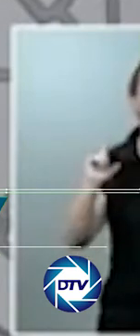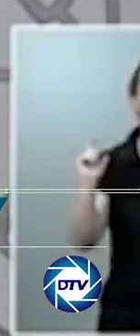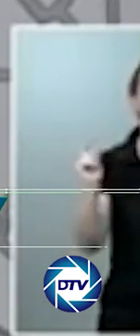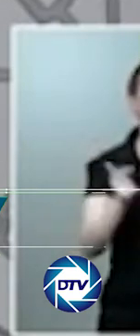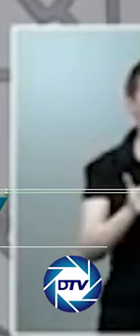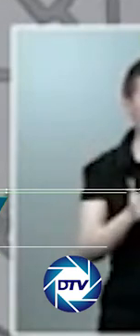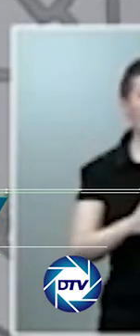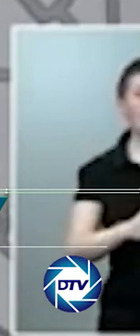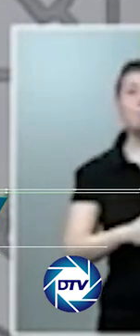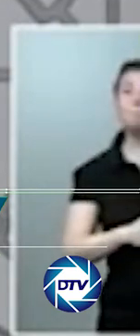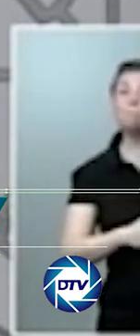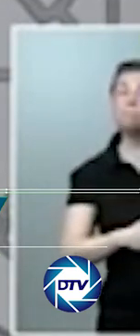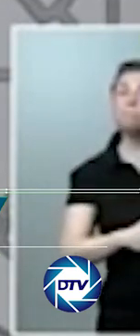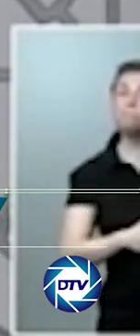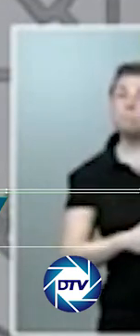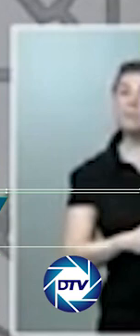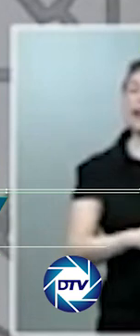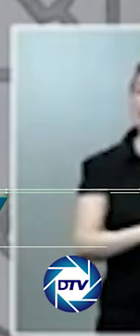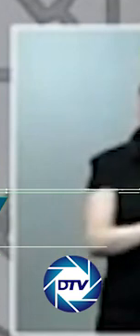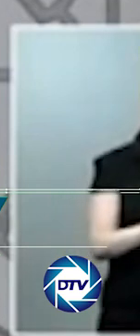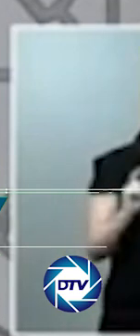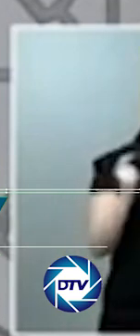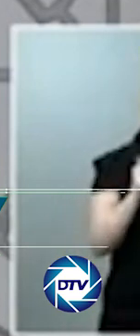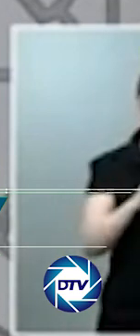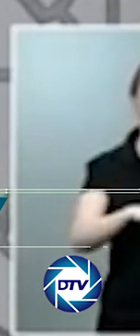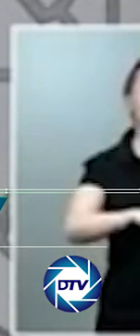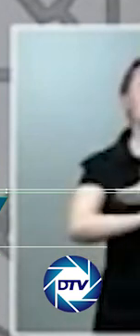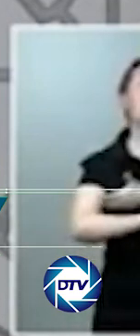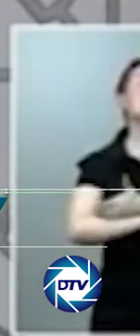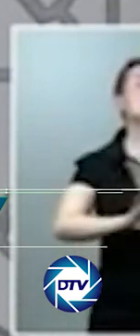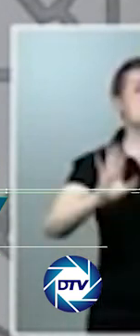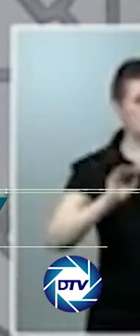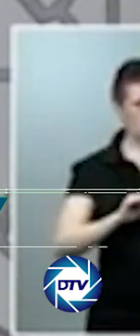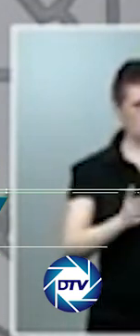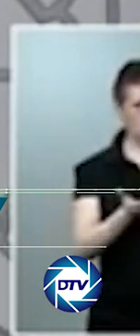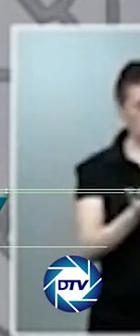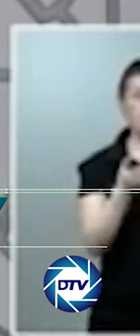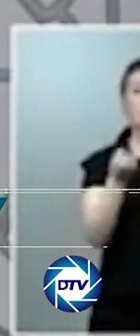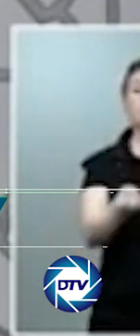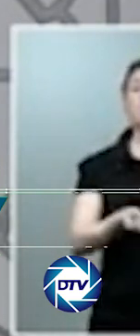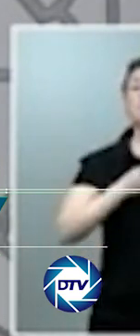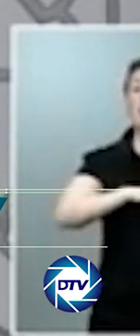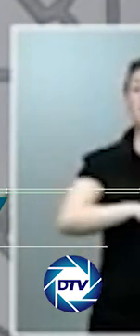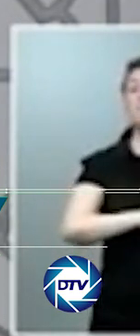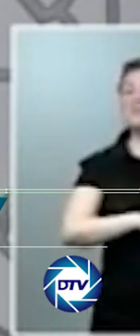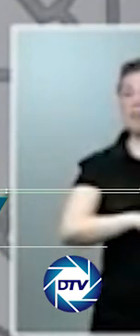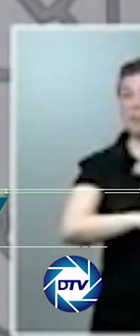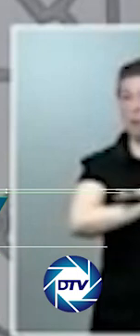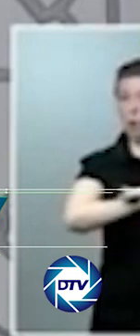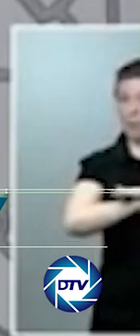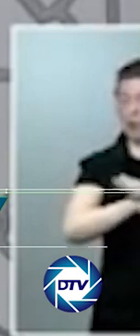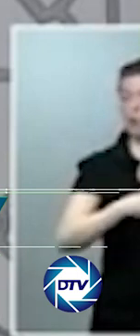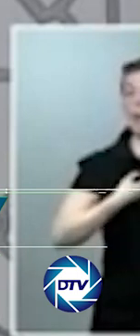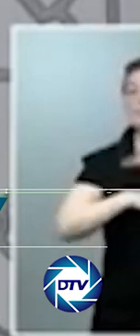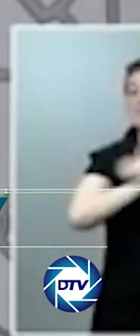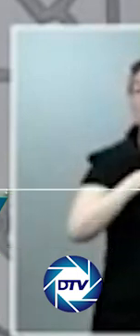gobierno para 2021 y para 2022. Y el problema es que no, eso no solo significa que vamos a crecer mucho menos